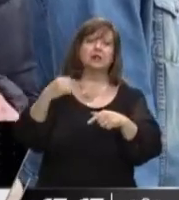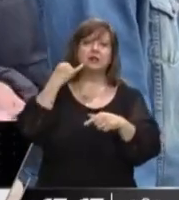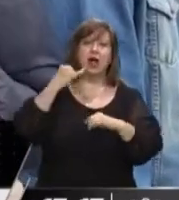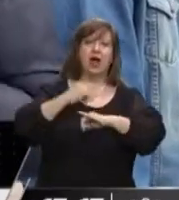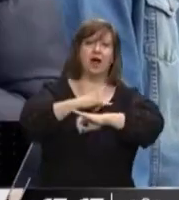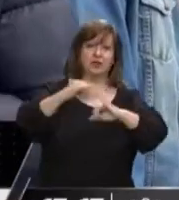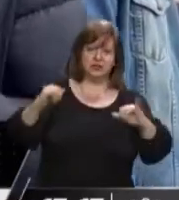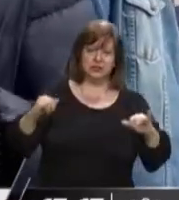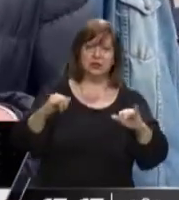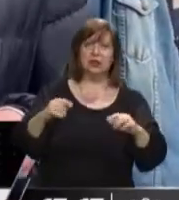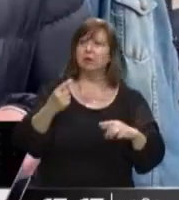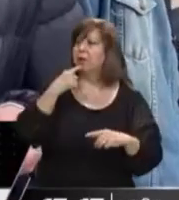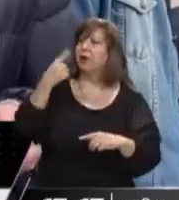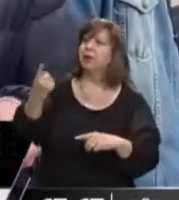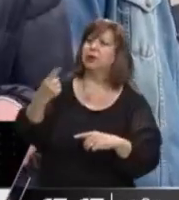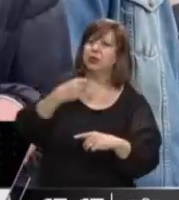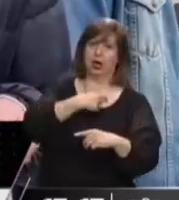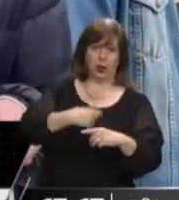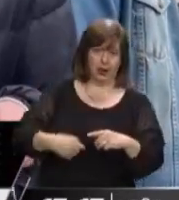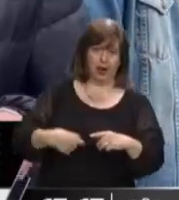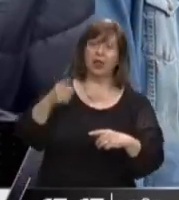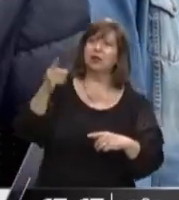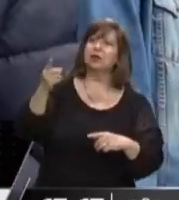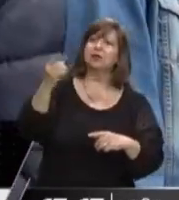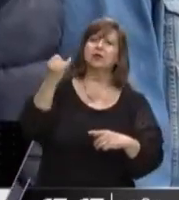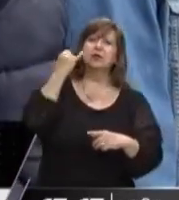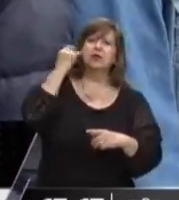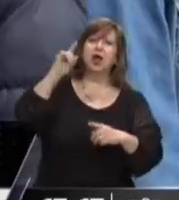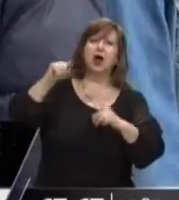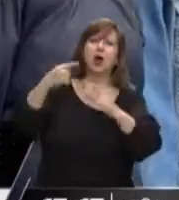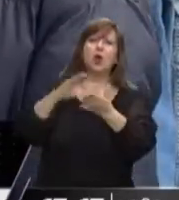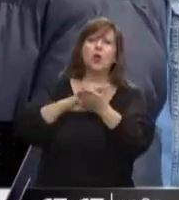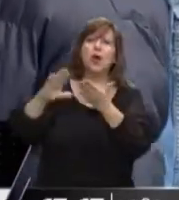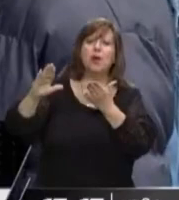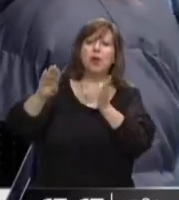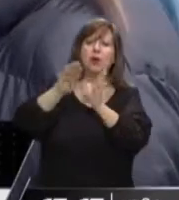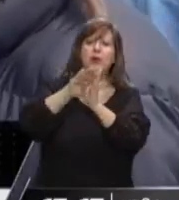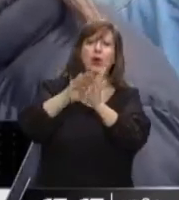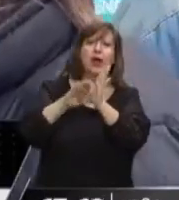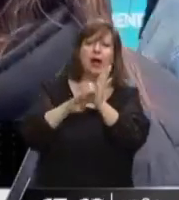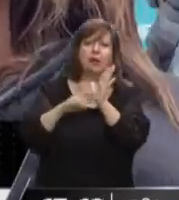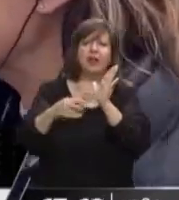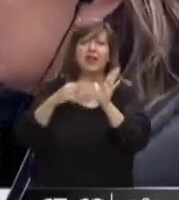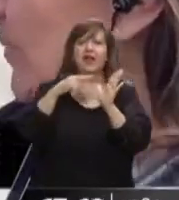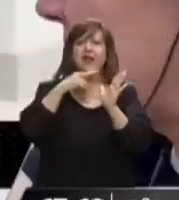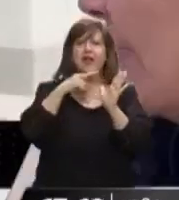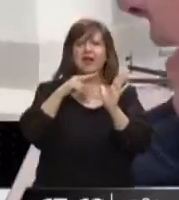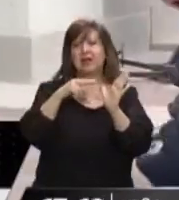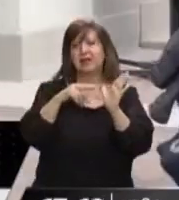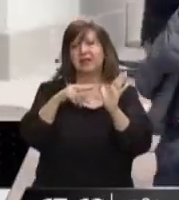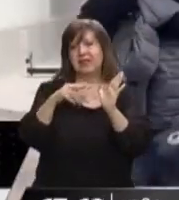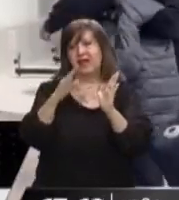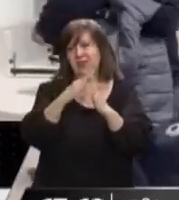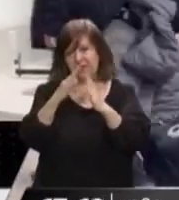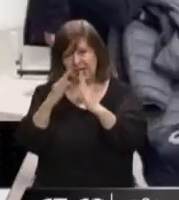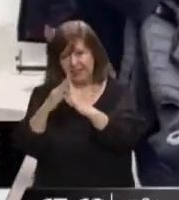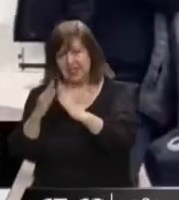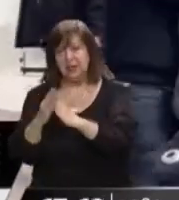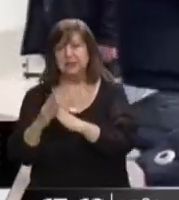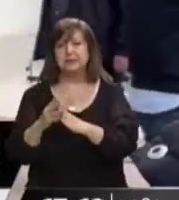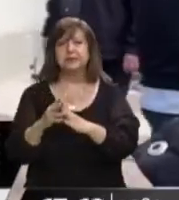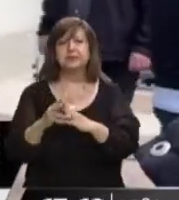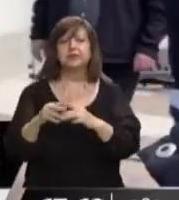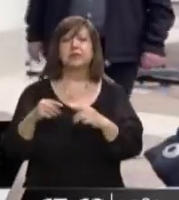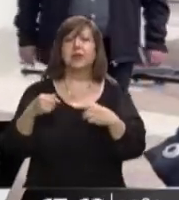muy importante, así que se lo vamos a preguntar a él, que tiene que ver con un nuevo programa de vivienda que comienza ahora, el día 11 de septiembre. Sí, se llama IPB